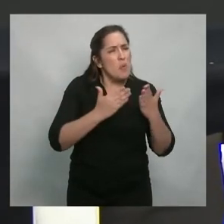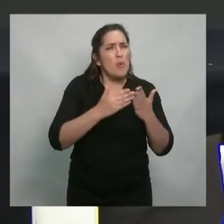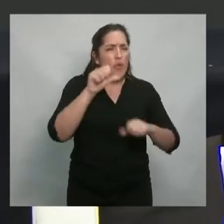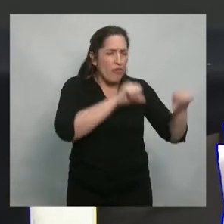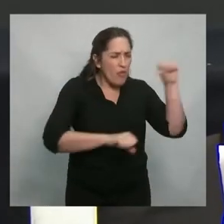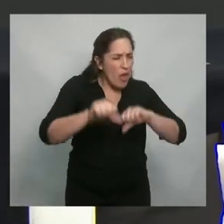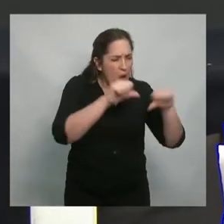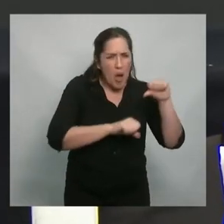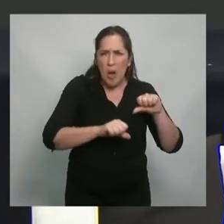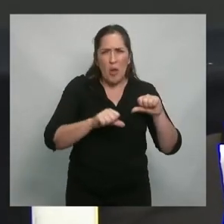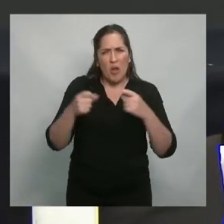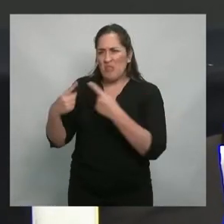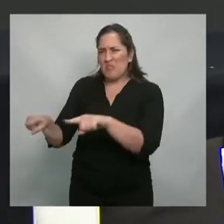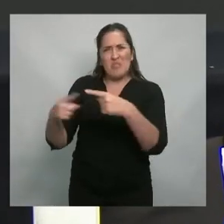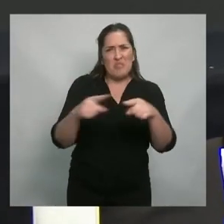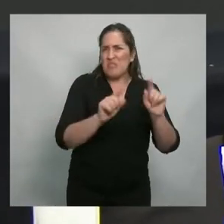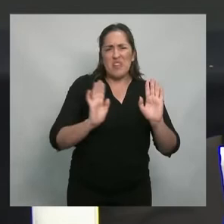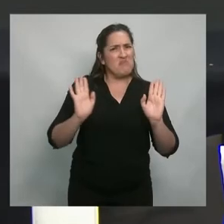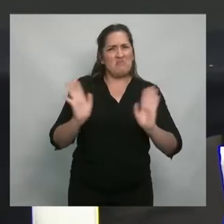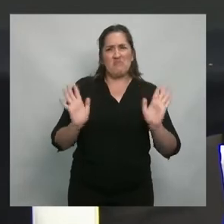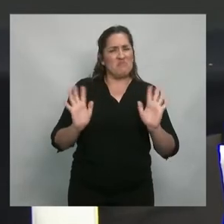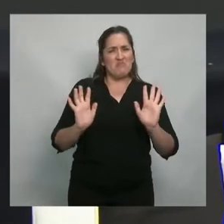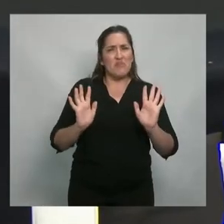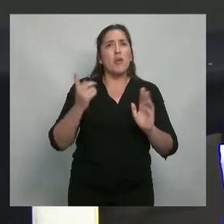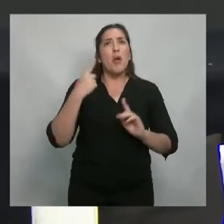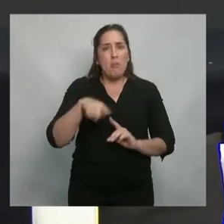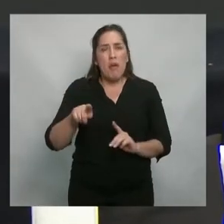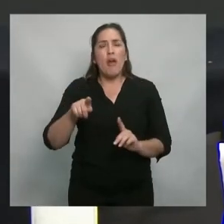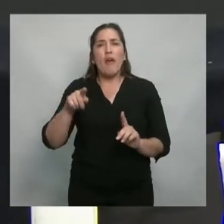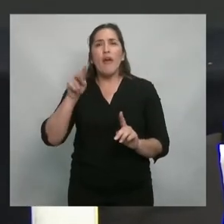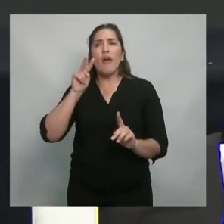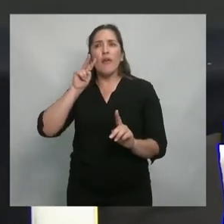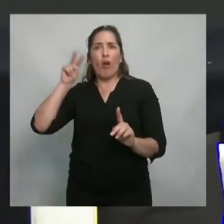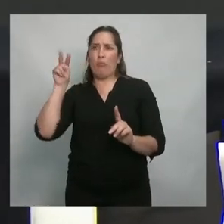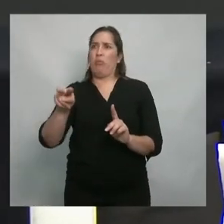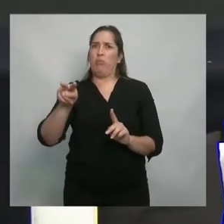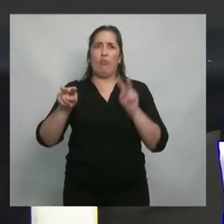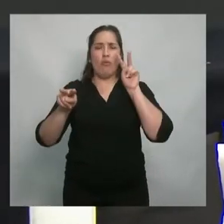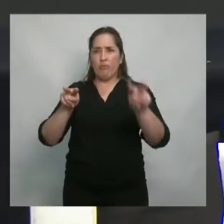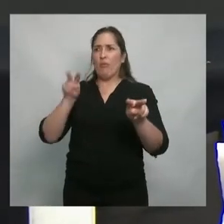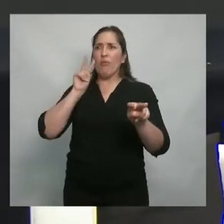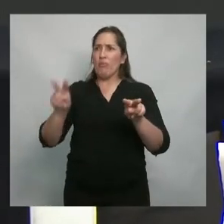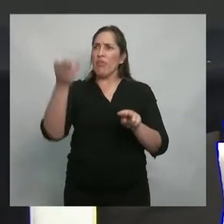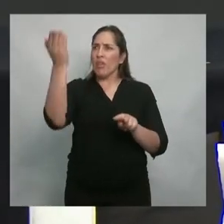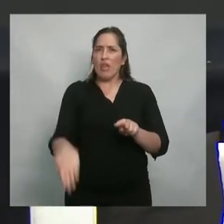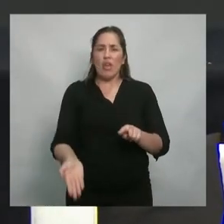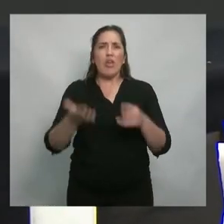epidemiólogos. Pero en la medida que aparecen visibles, precisamente por su